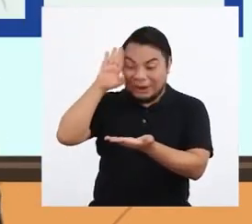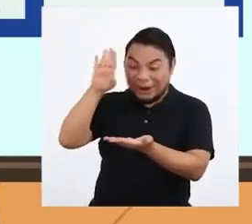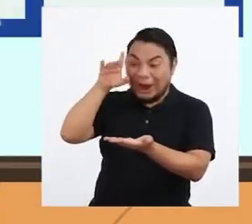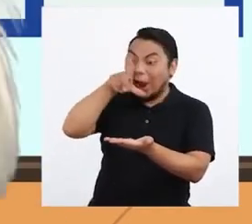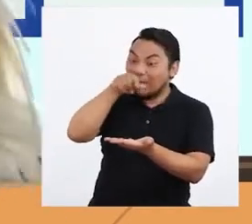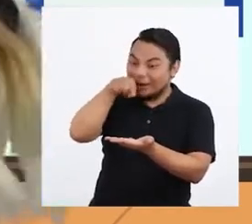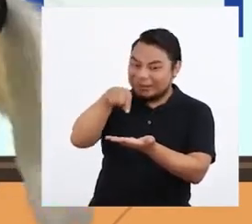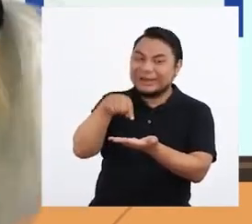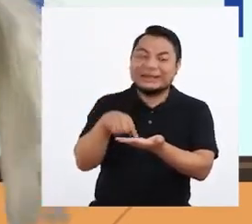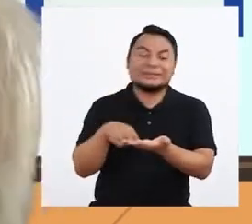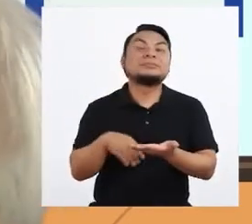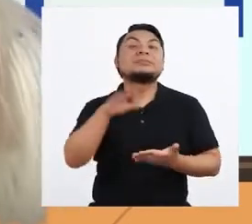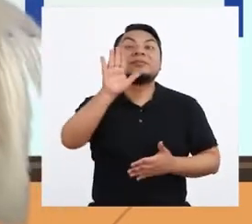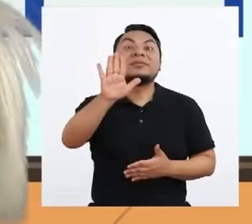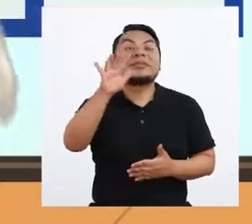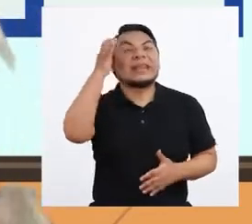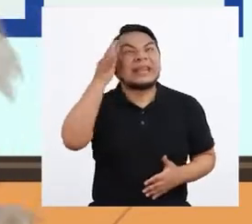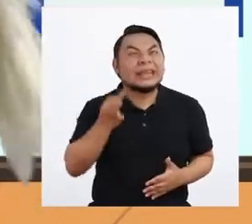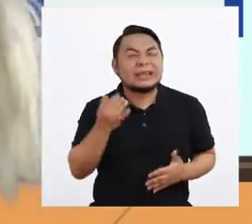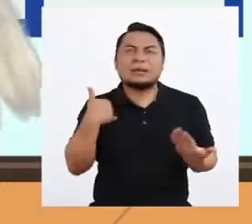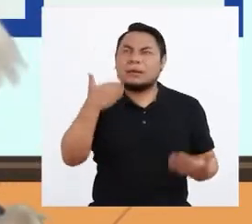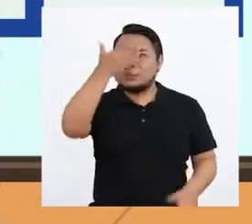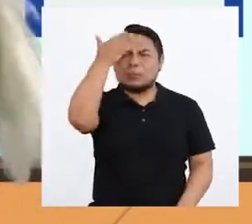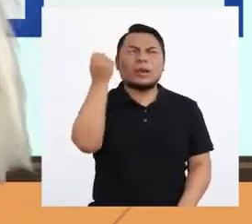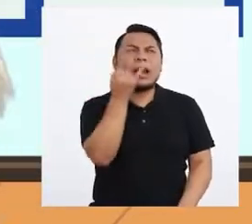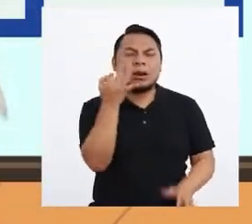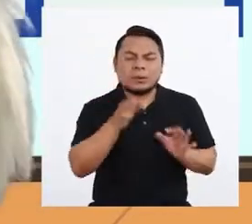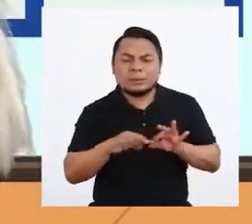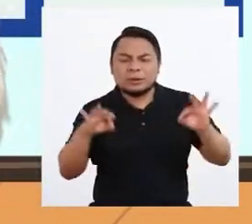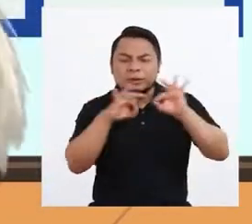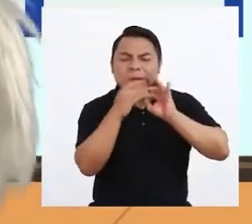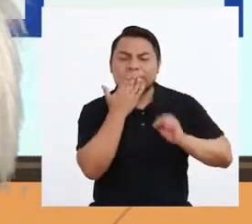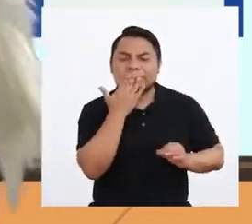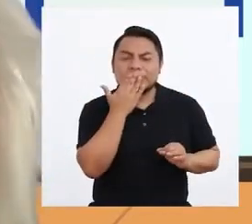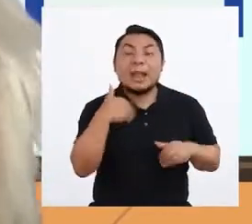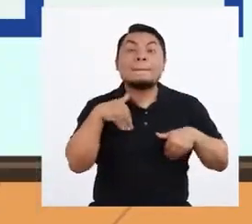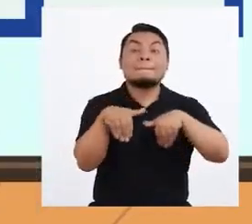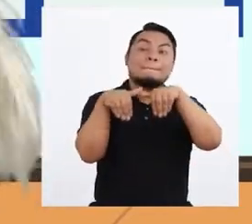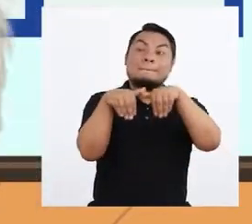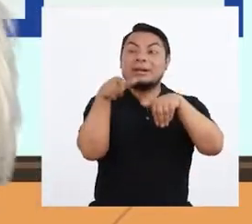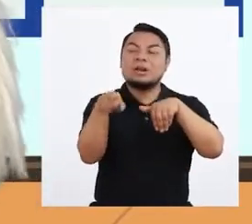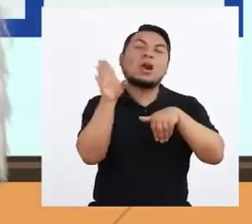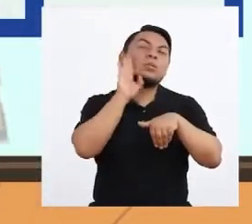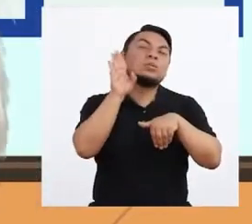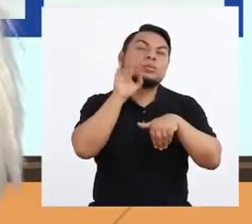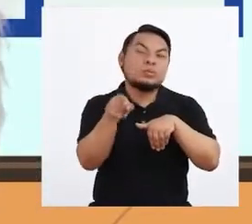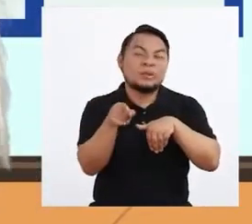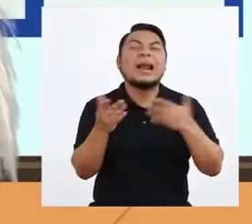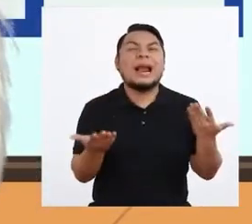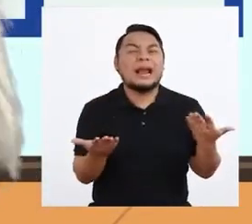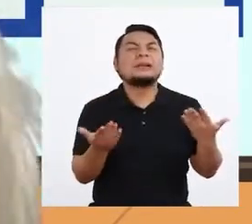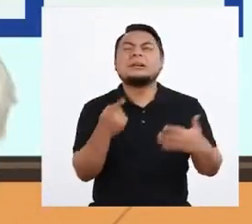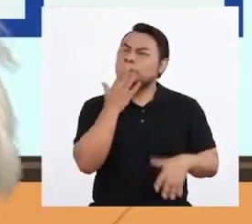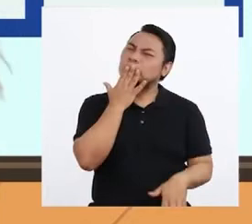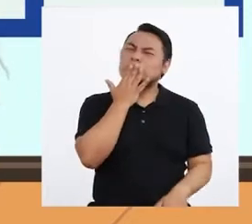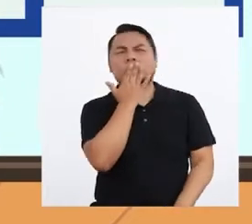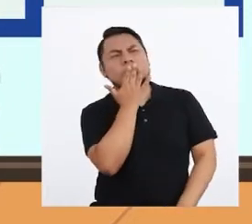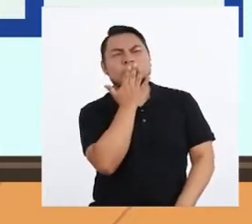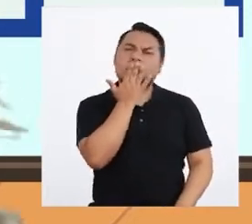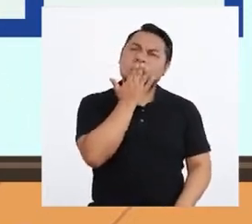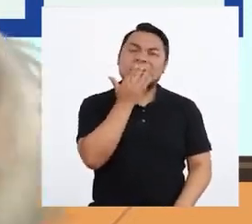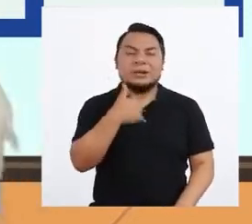¡Hola, pollo! Un momento. Creo que me estoy olvidando de algo importante. Mis patitas están sucias. Así